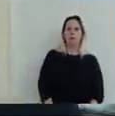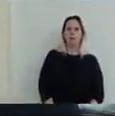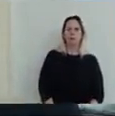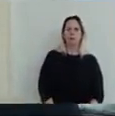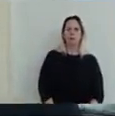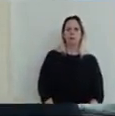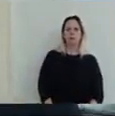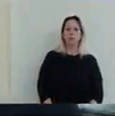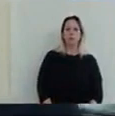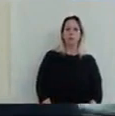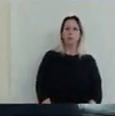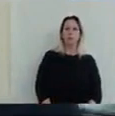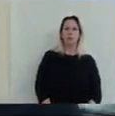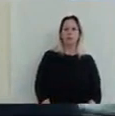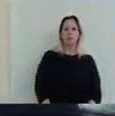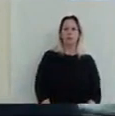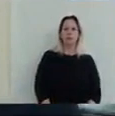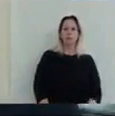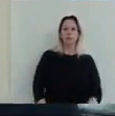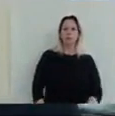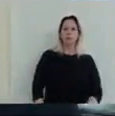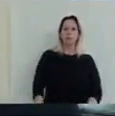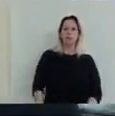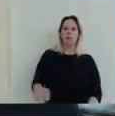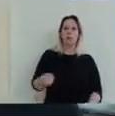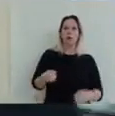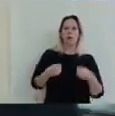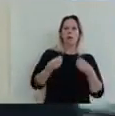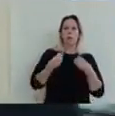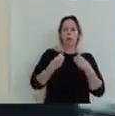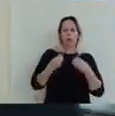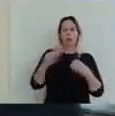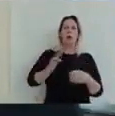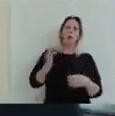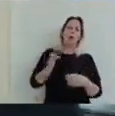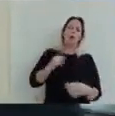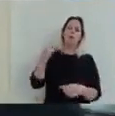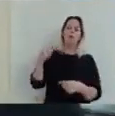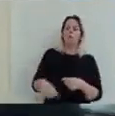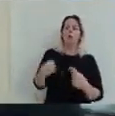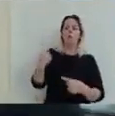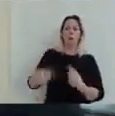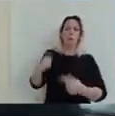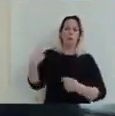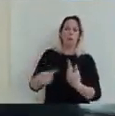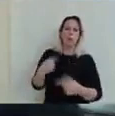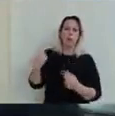años vamos a tener que seguir pidiendo el informe correspondiente de ir a ver si la bomba anda,